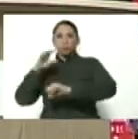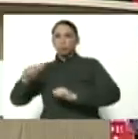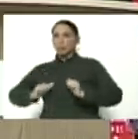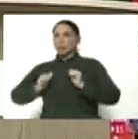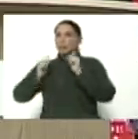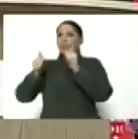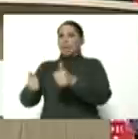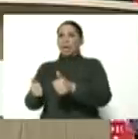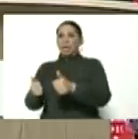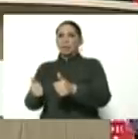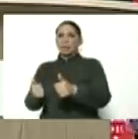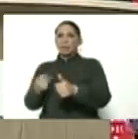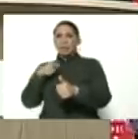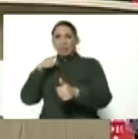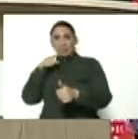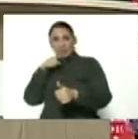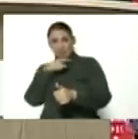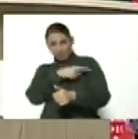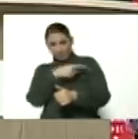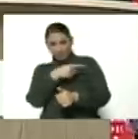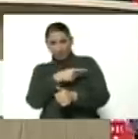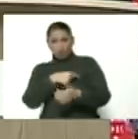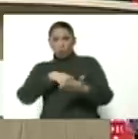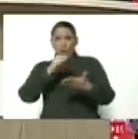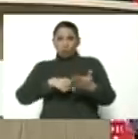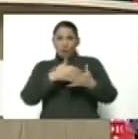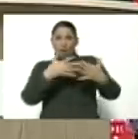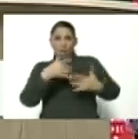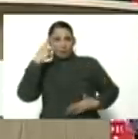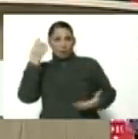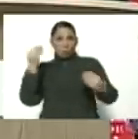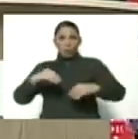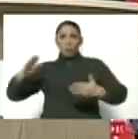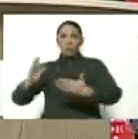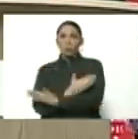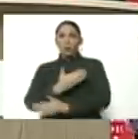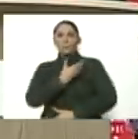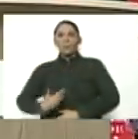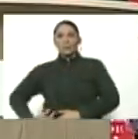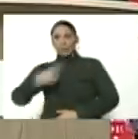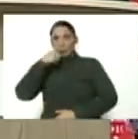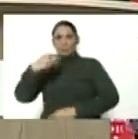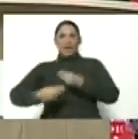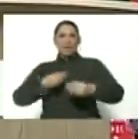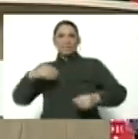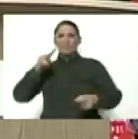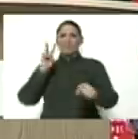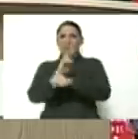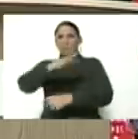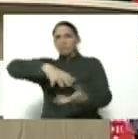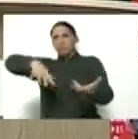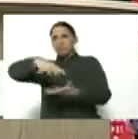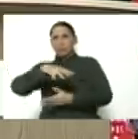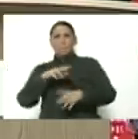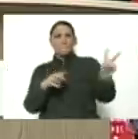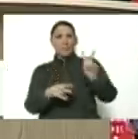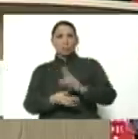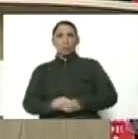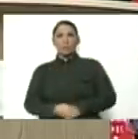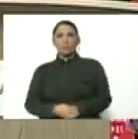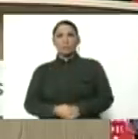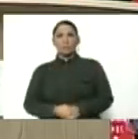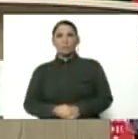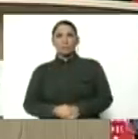iniciales de este contrato para derrocar al presidente Maduro y para generar situaciones de extrema violencia en